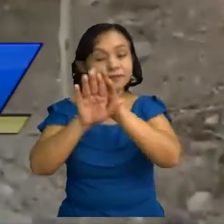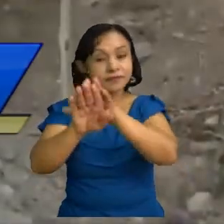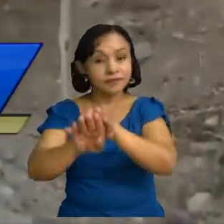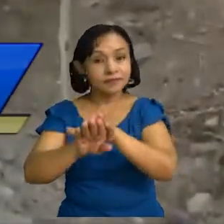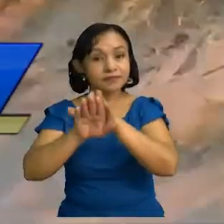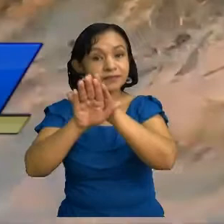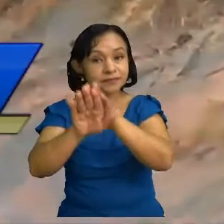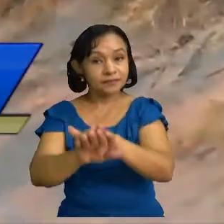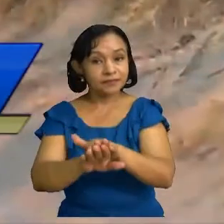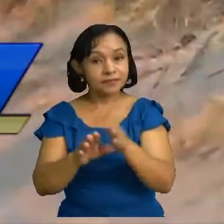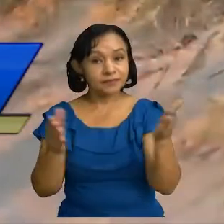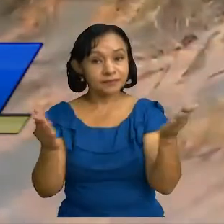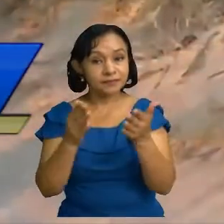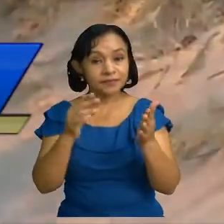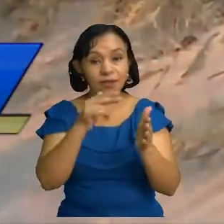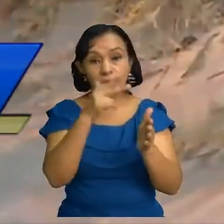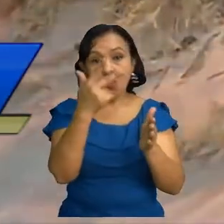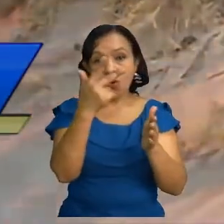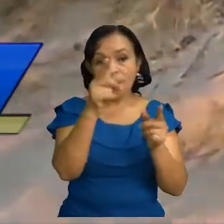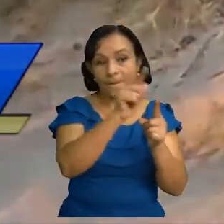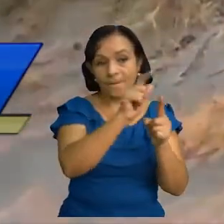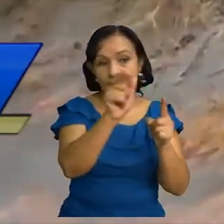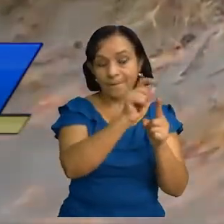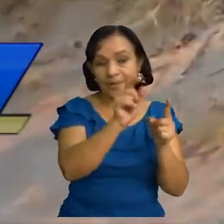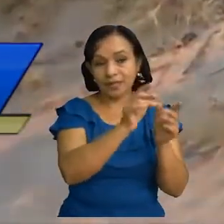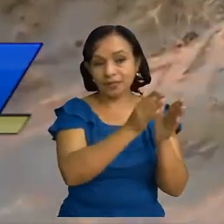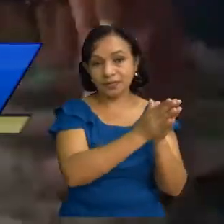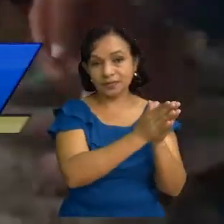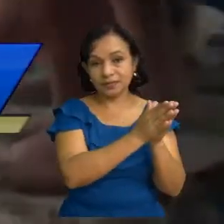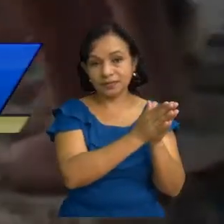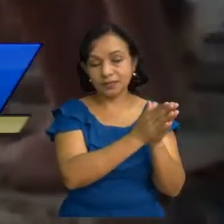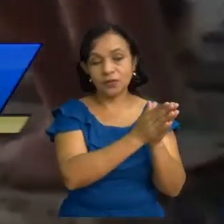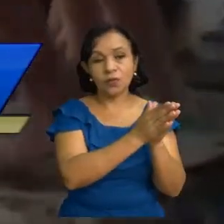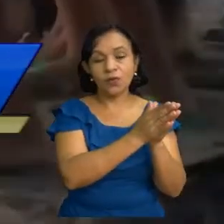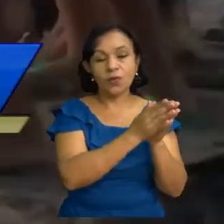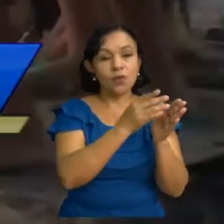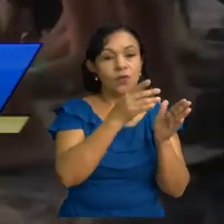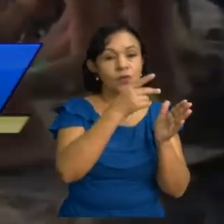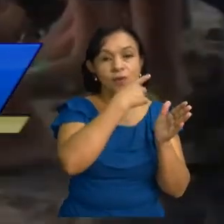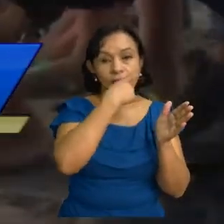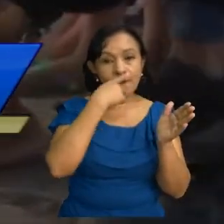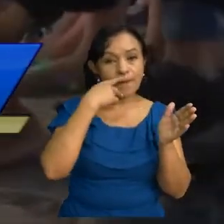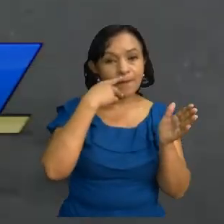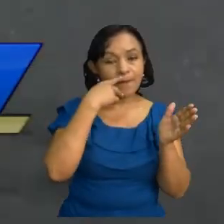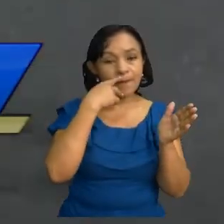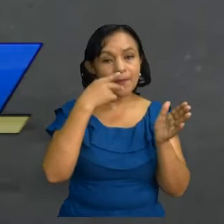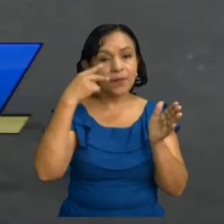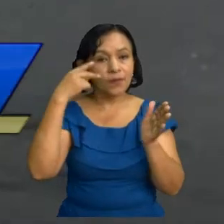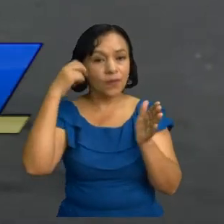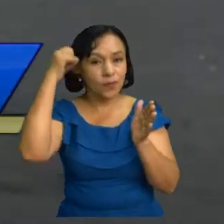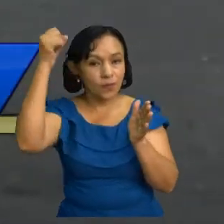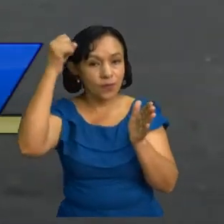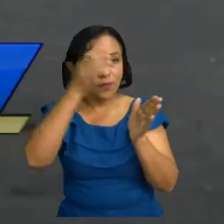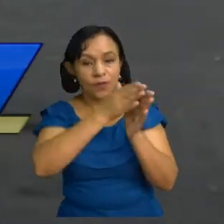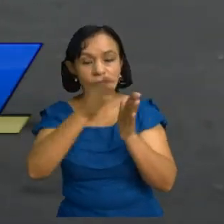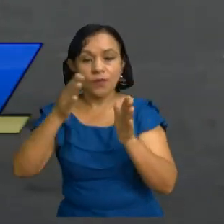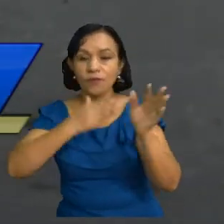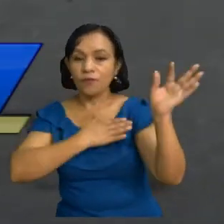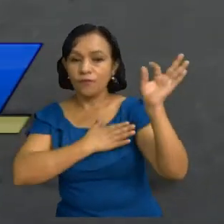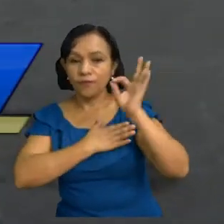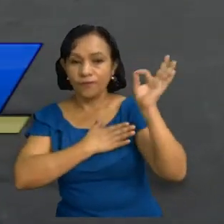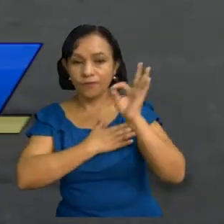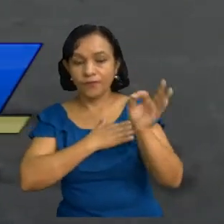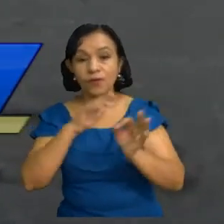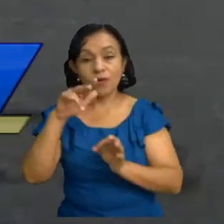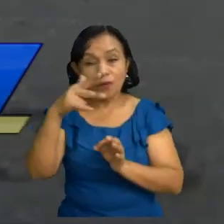en la temporada de los ocho meses que es de junio julio hasta febrero verdad son